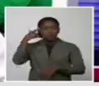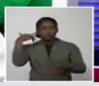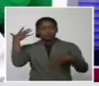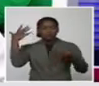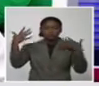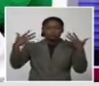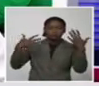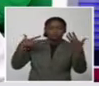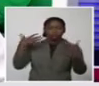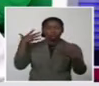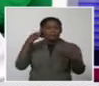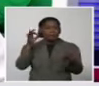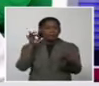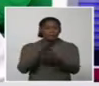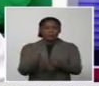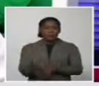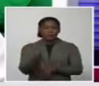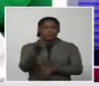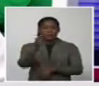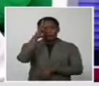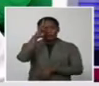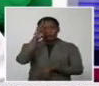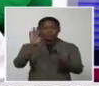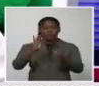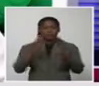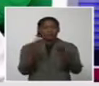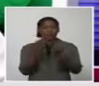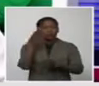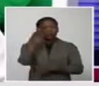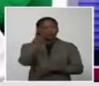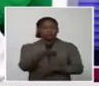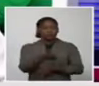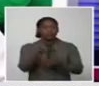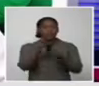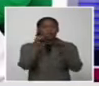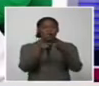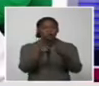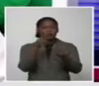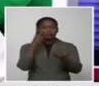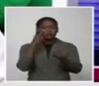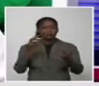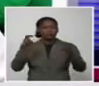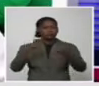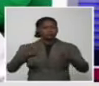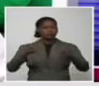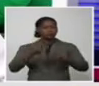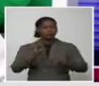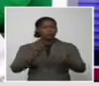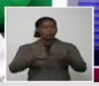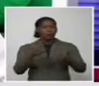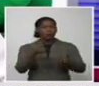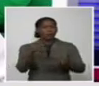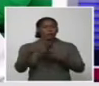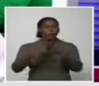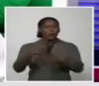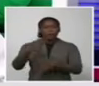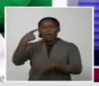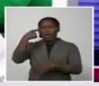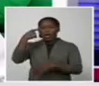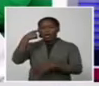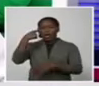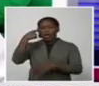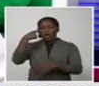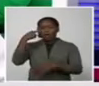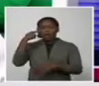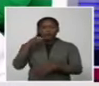identificada inicialmente por su médico de familia por un enrojecimiento ocular, secreción